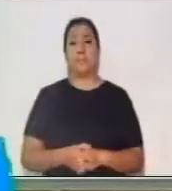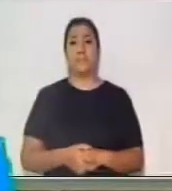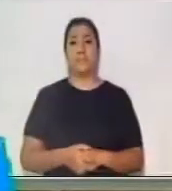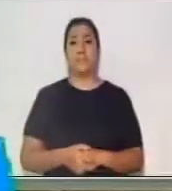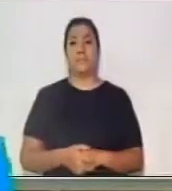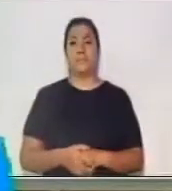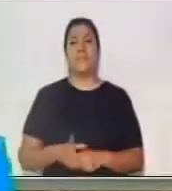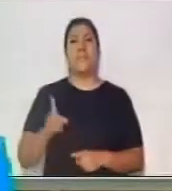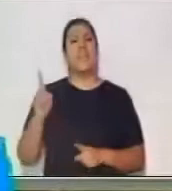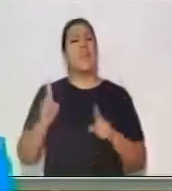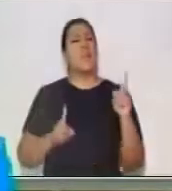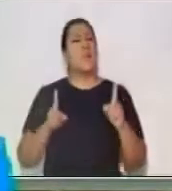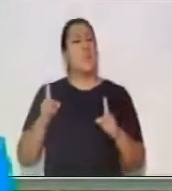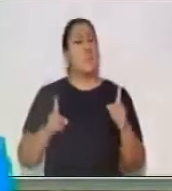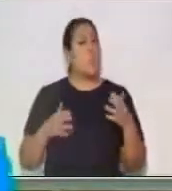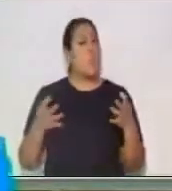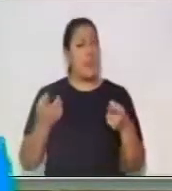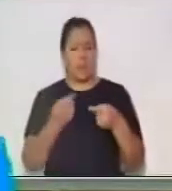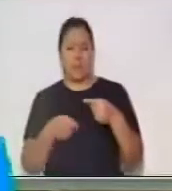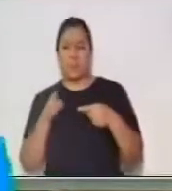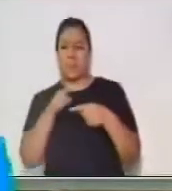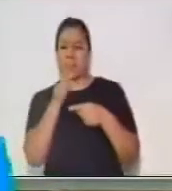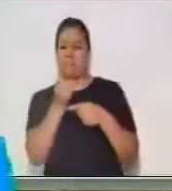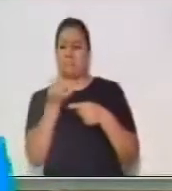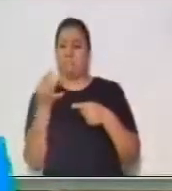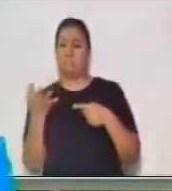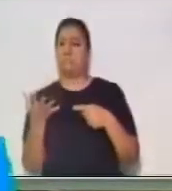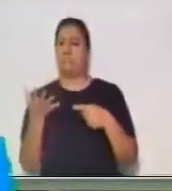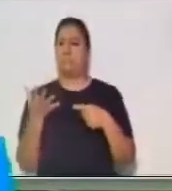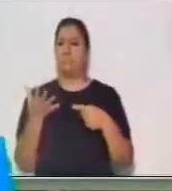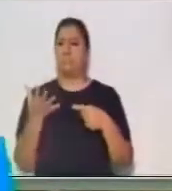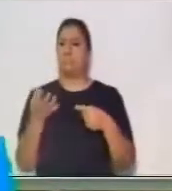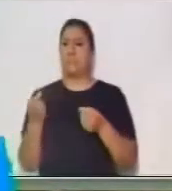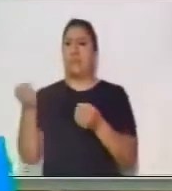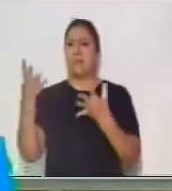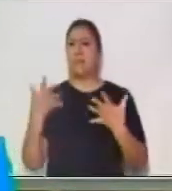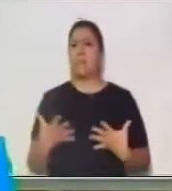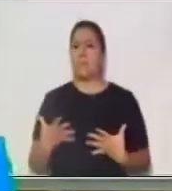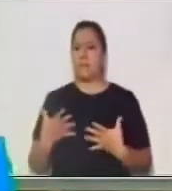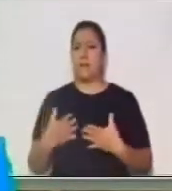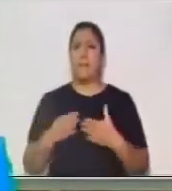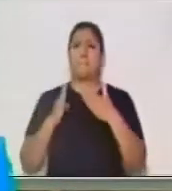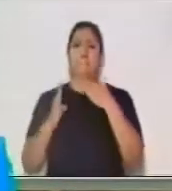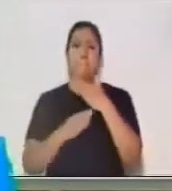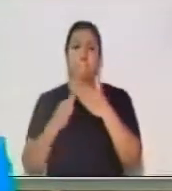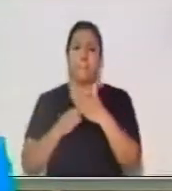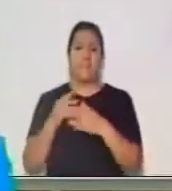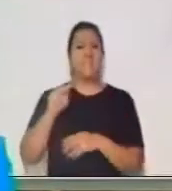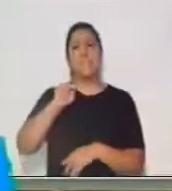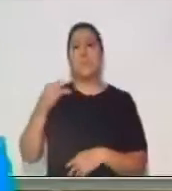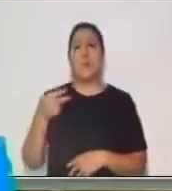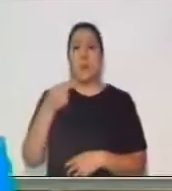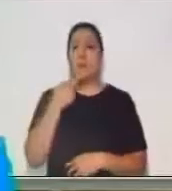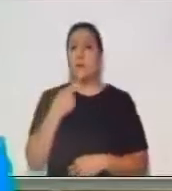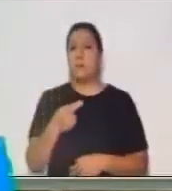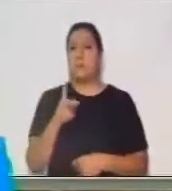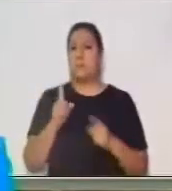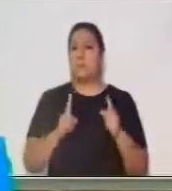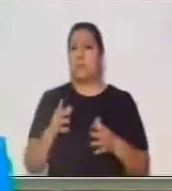café? Es que me hizo una llamada desde ahí mi hija. Ah, pues seguramente fue una clienta. ¿Y no la